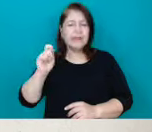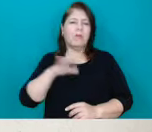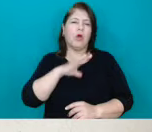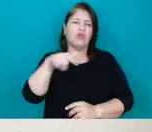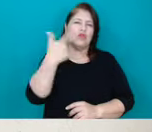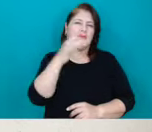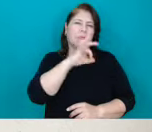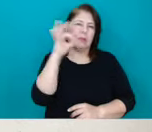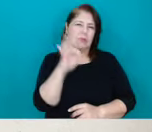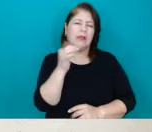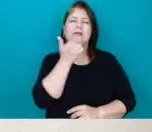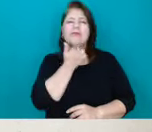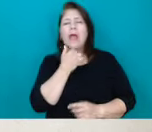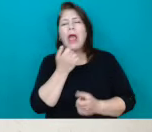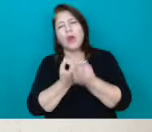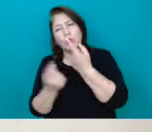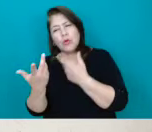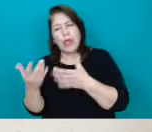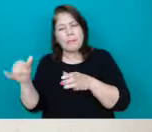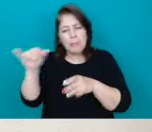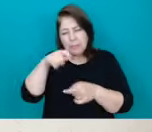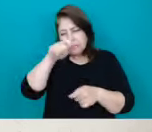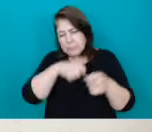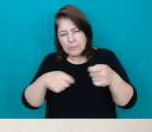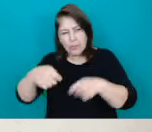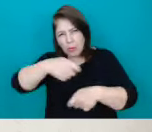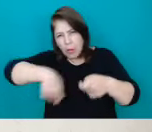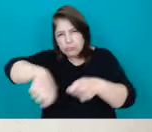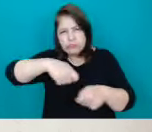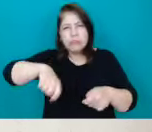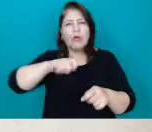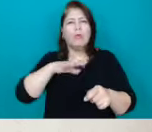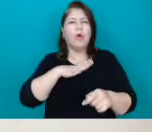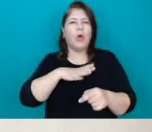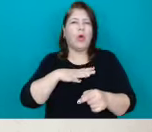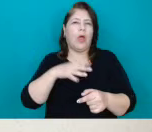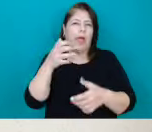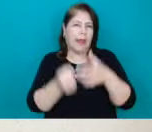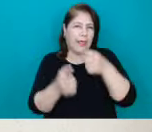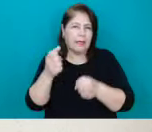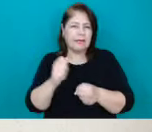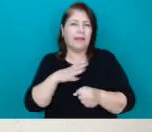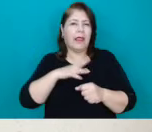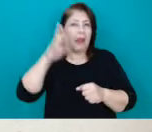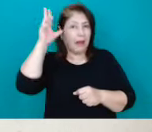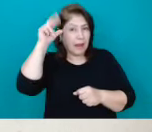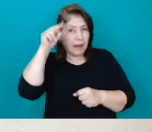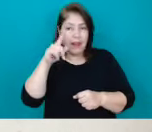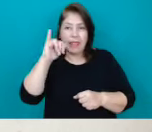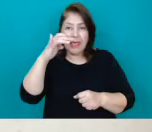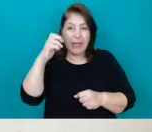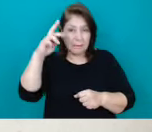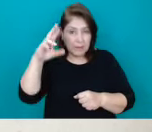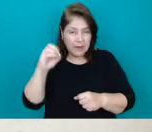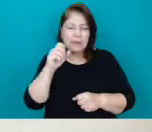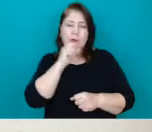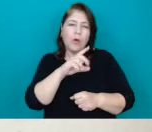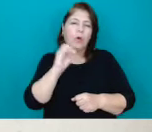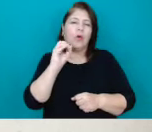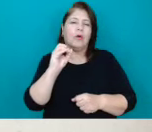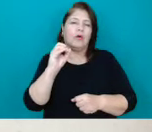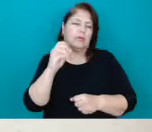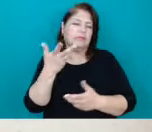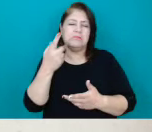alcohol. Algunos la hacen con leche de liebre o de yak. Así que tomemos a Irak y vamos a preparar